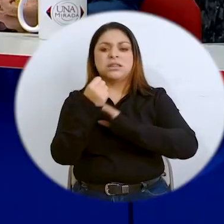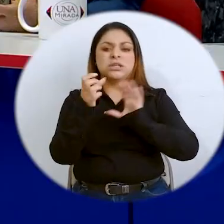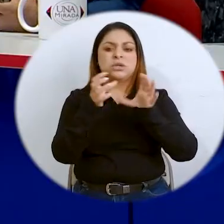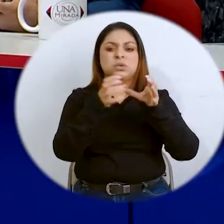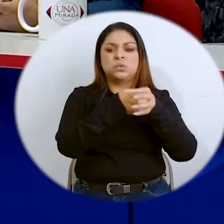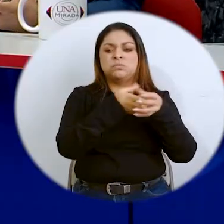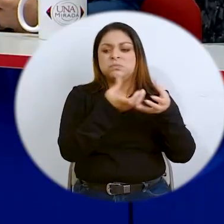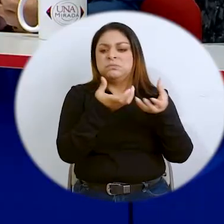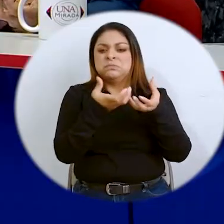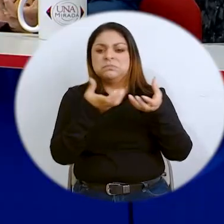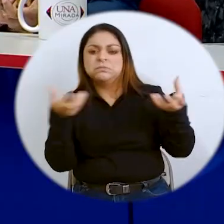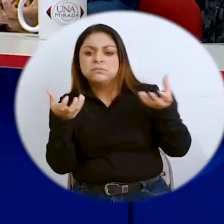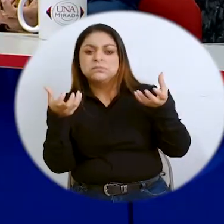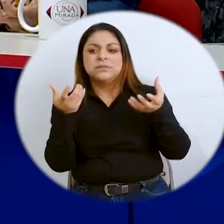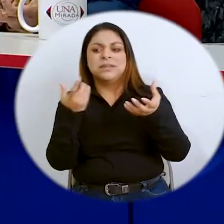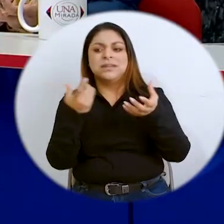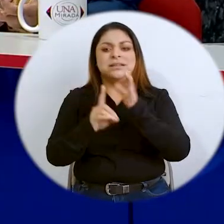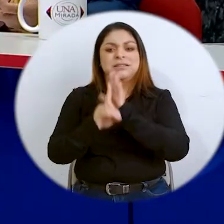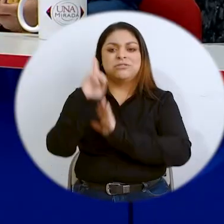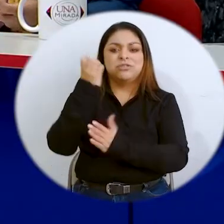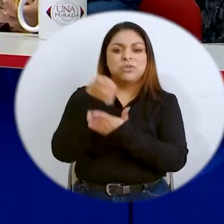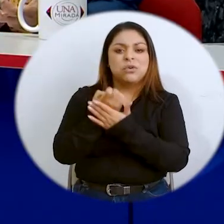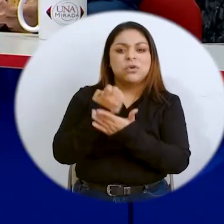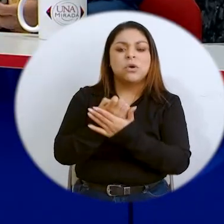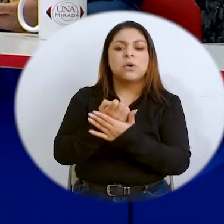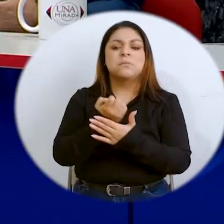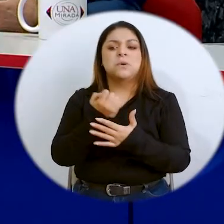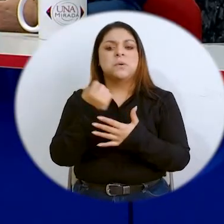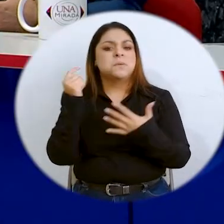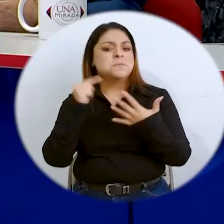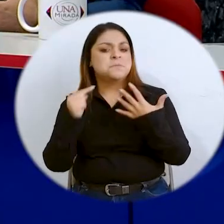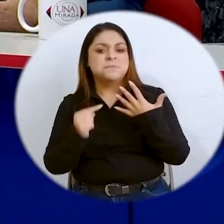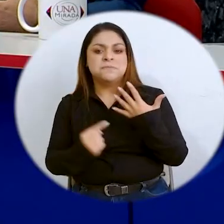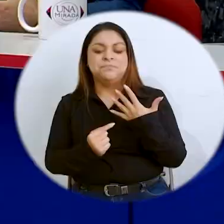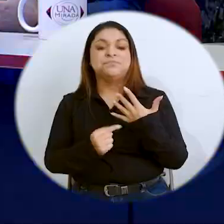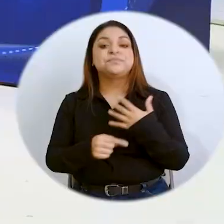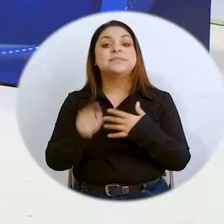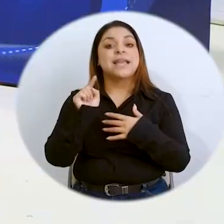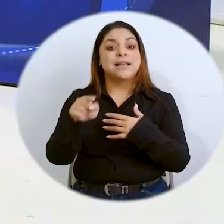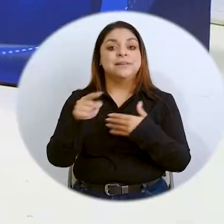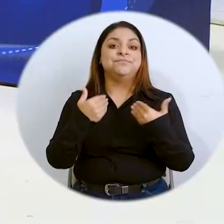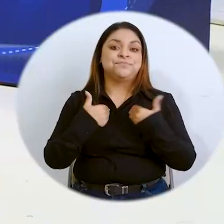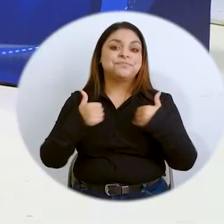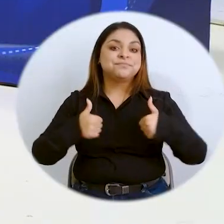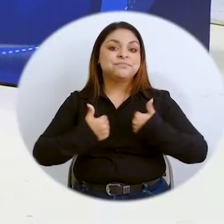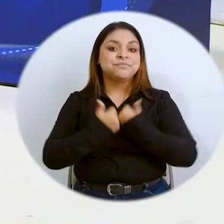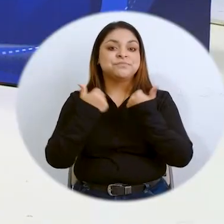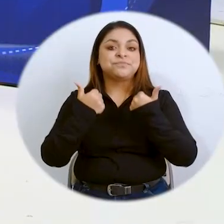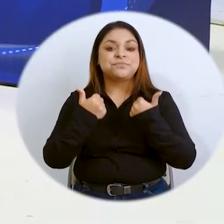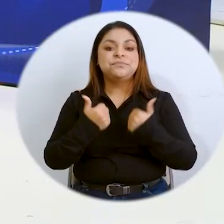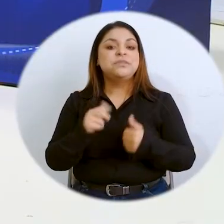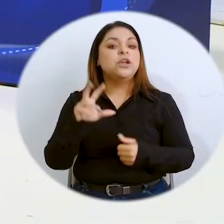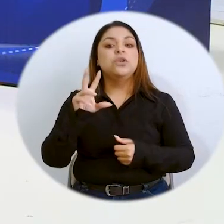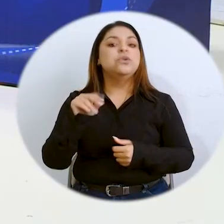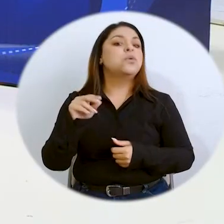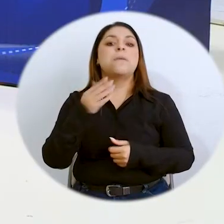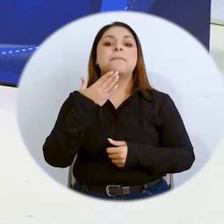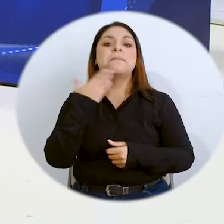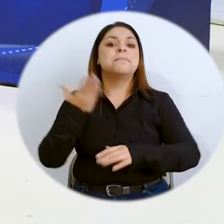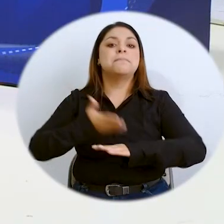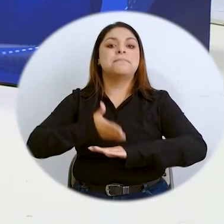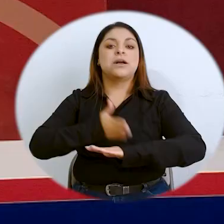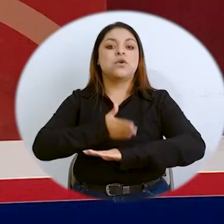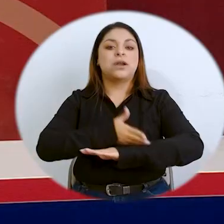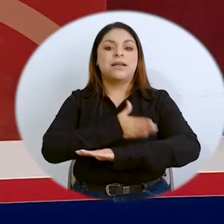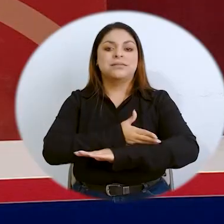que siguen siendo excluidos del desarrollo económico del país, ¿verdad? Y que ahí es donde está el reto, no en mejorar